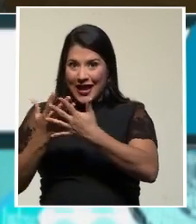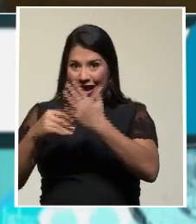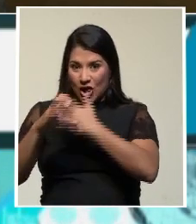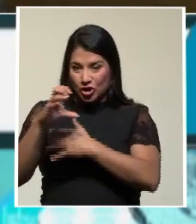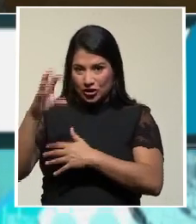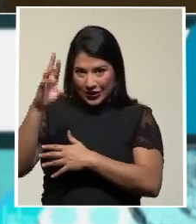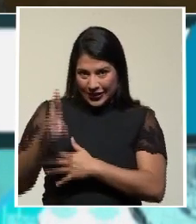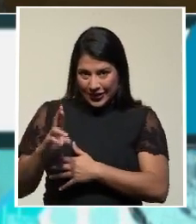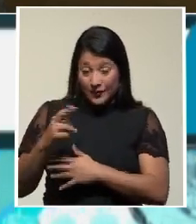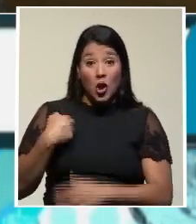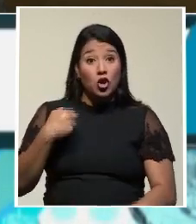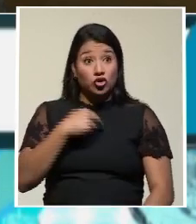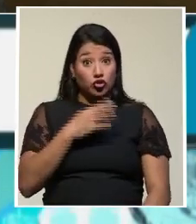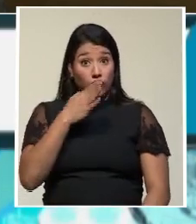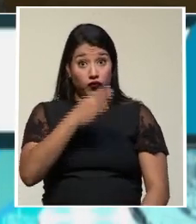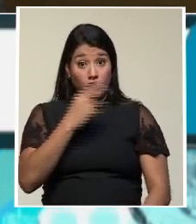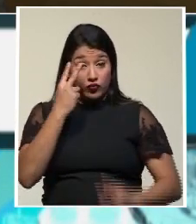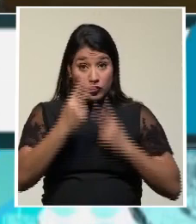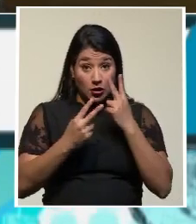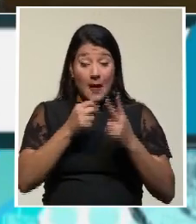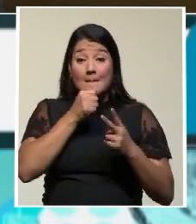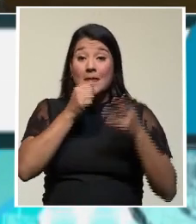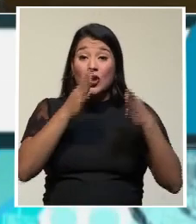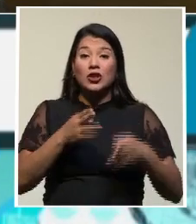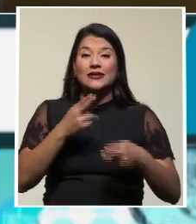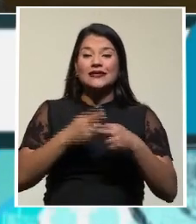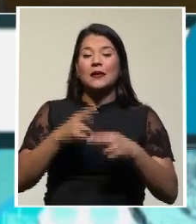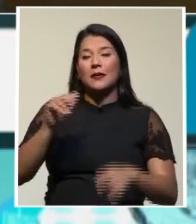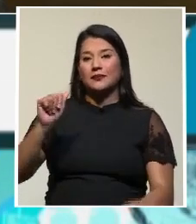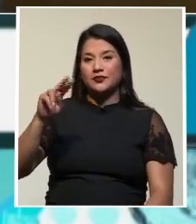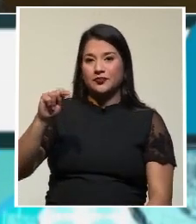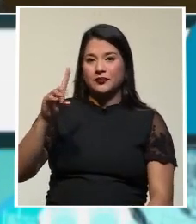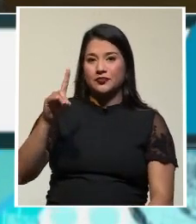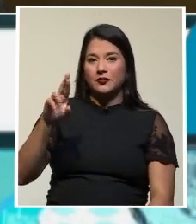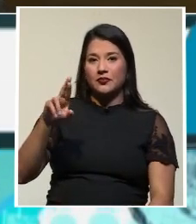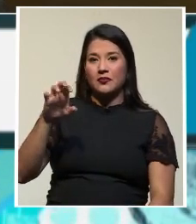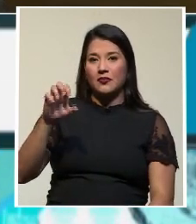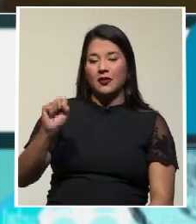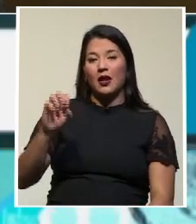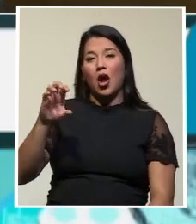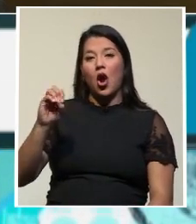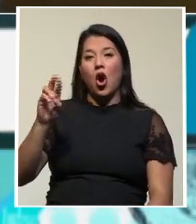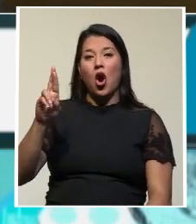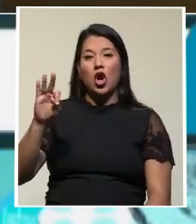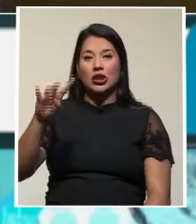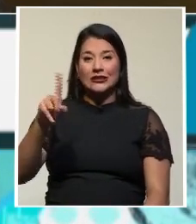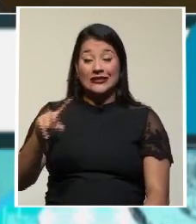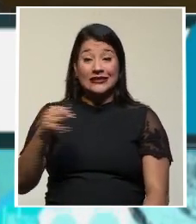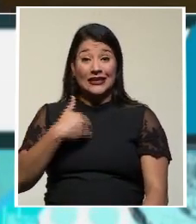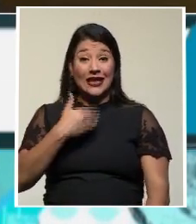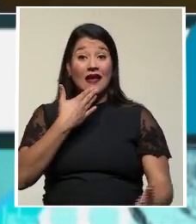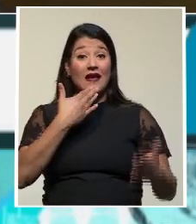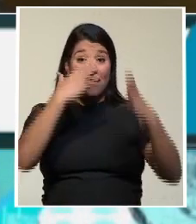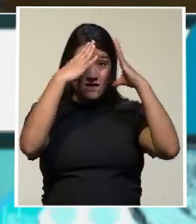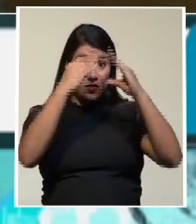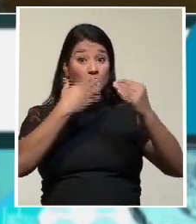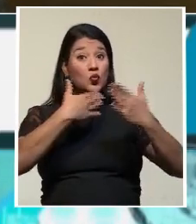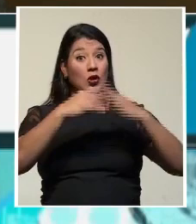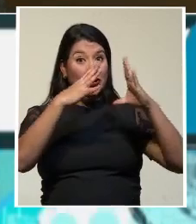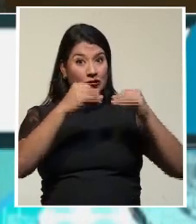una visita y el periodista Andrés Ortiz nos informa. Adelante, Andrés, buenas noches.